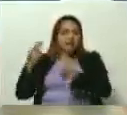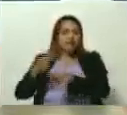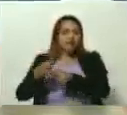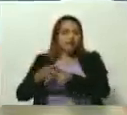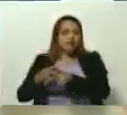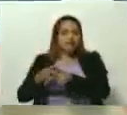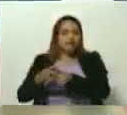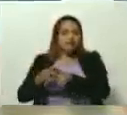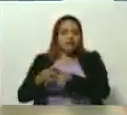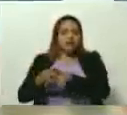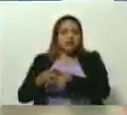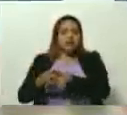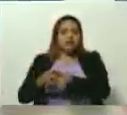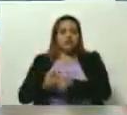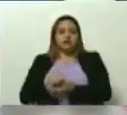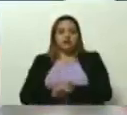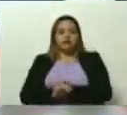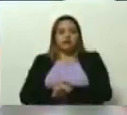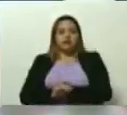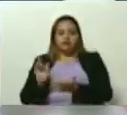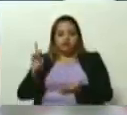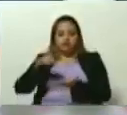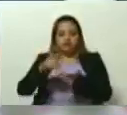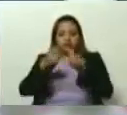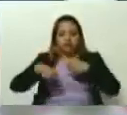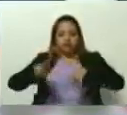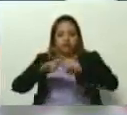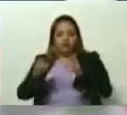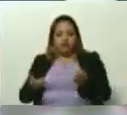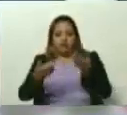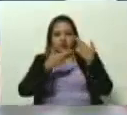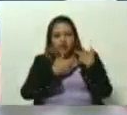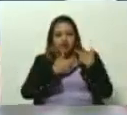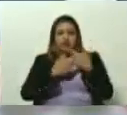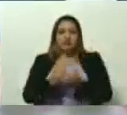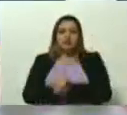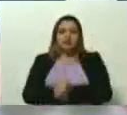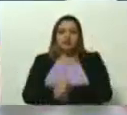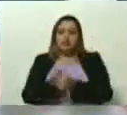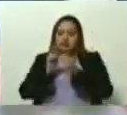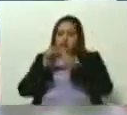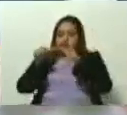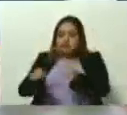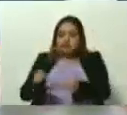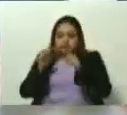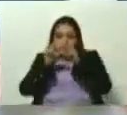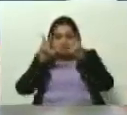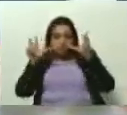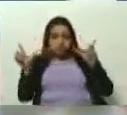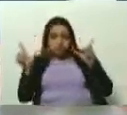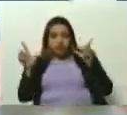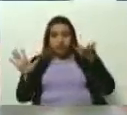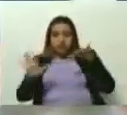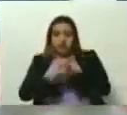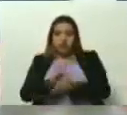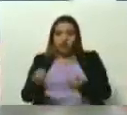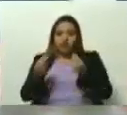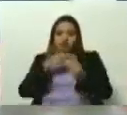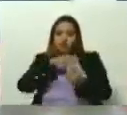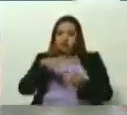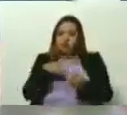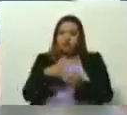De hecho, tuvimos la visita de las Naciones Unidas, de los representantes de las Naciones Unidas, y se quedaron sorprendidos de la manera como